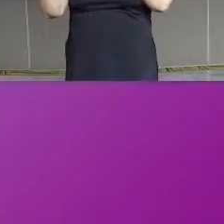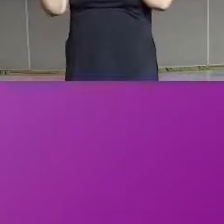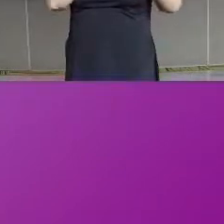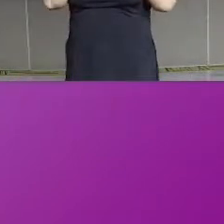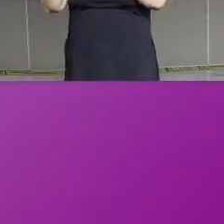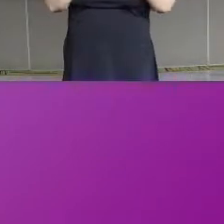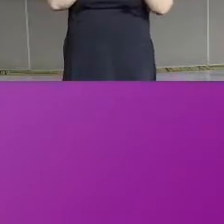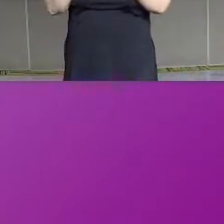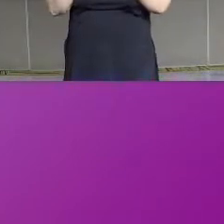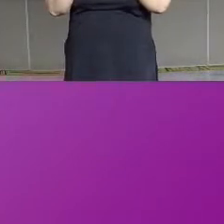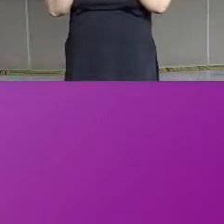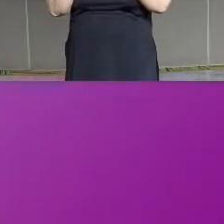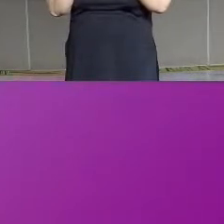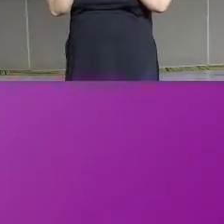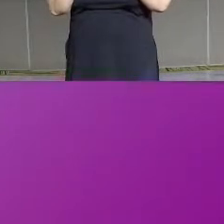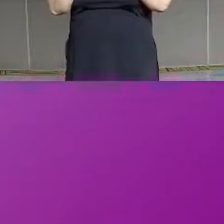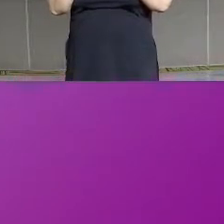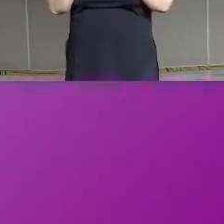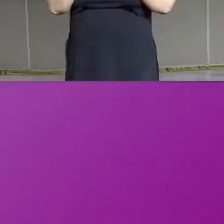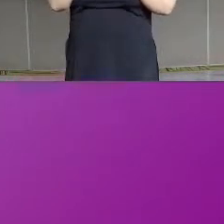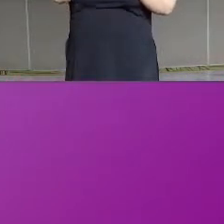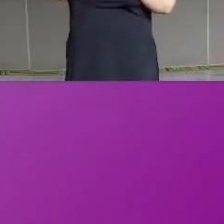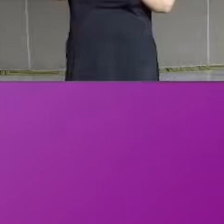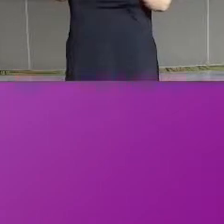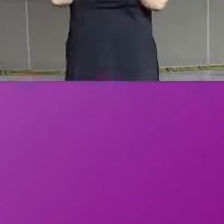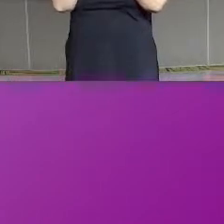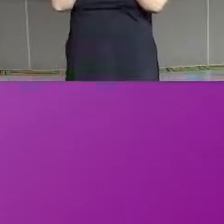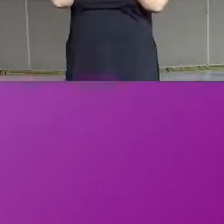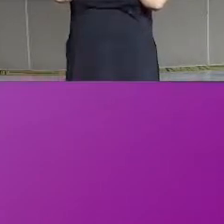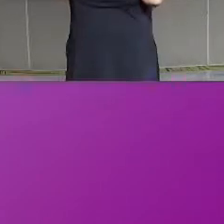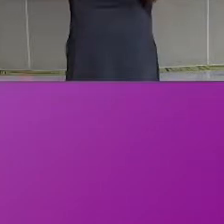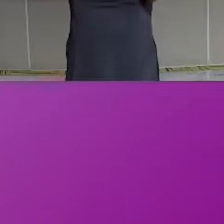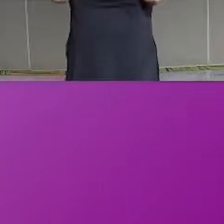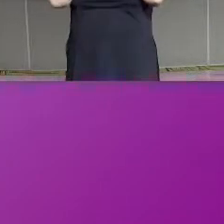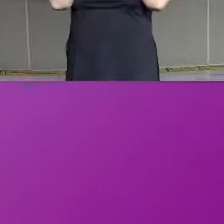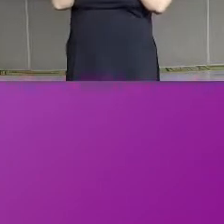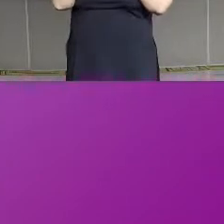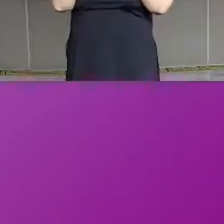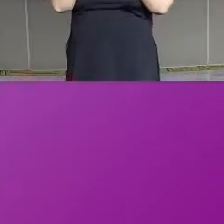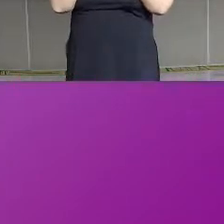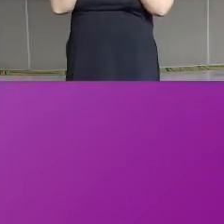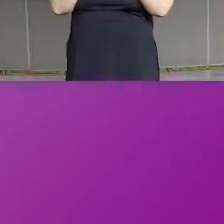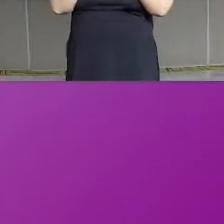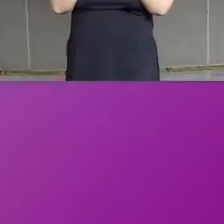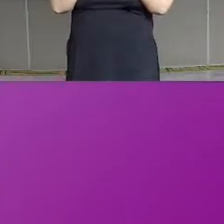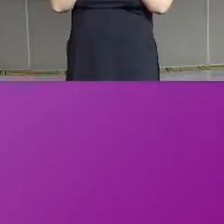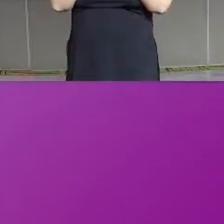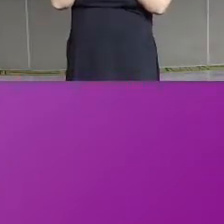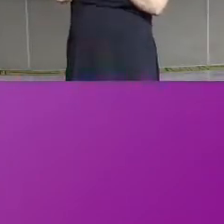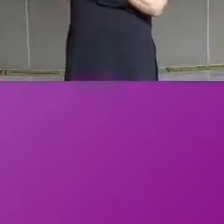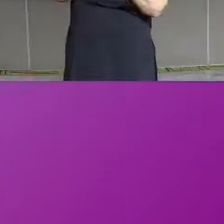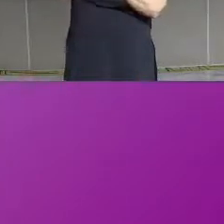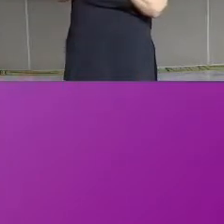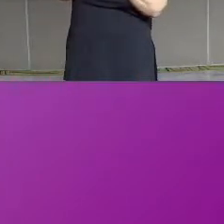coordinados destinados a trasladar el alimento, la saliva y los líquidos de una forma eficaz